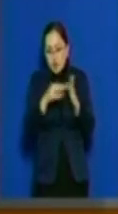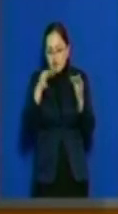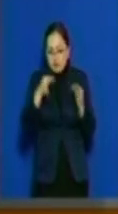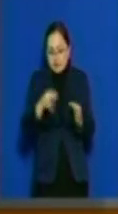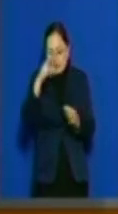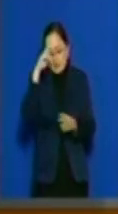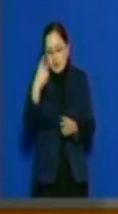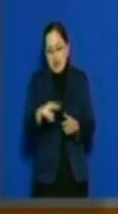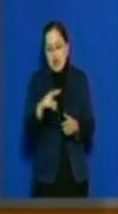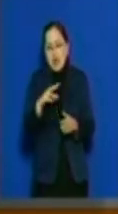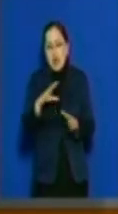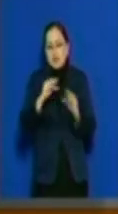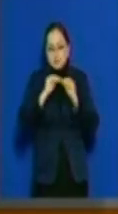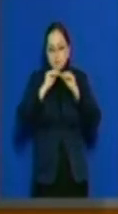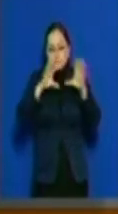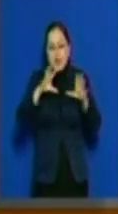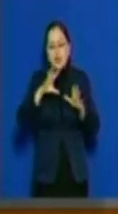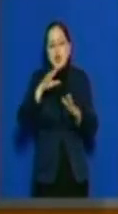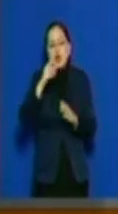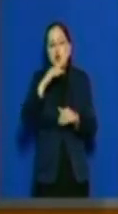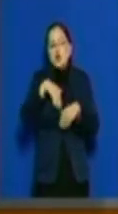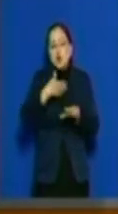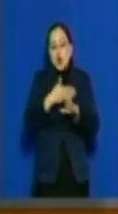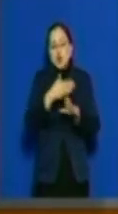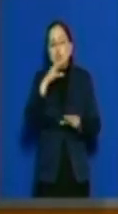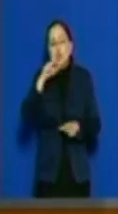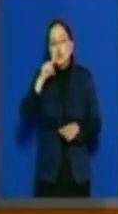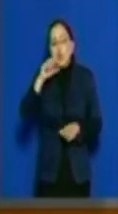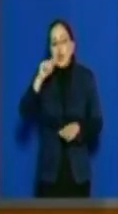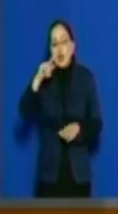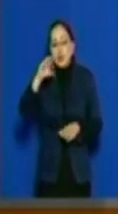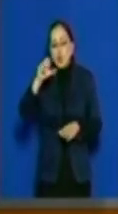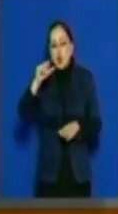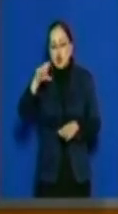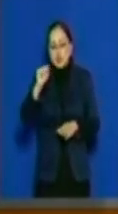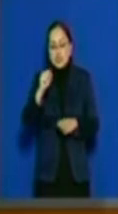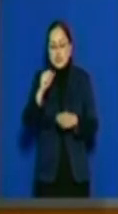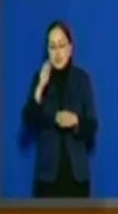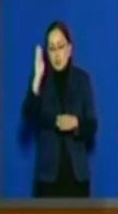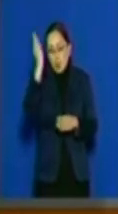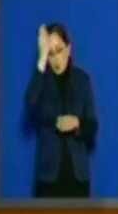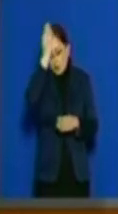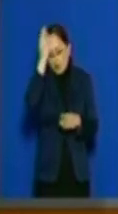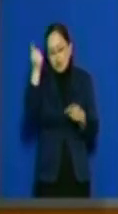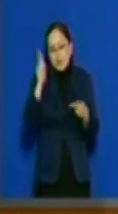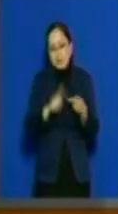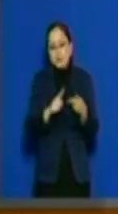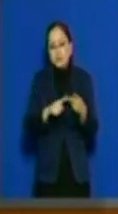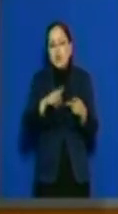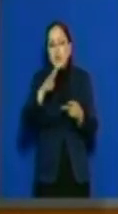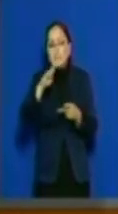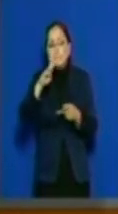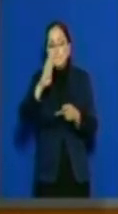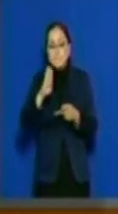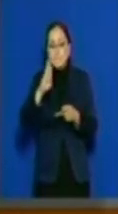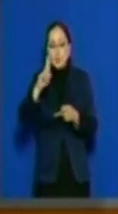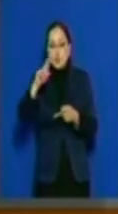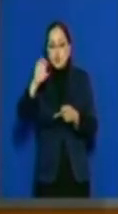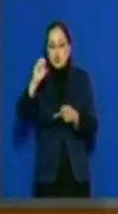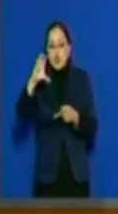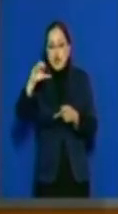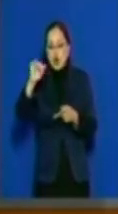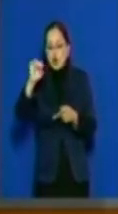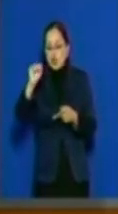nacional contra la tuberculosis bovina, campaña nacional contra la brucelosis en los animales, para adecuarlas